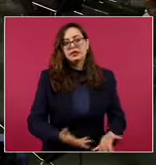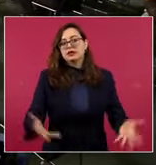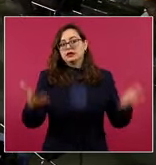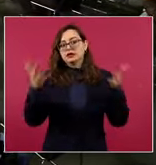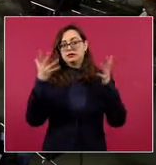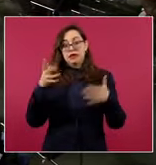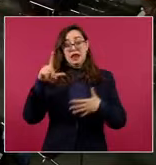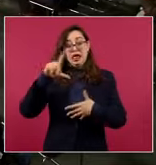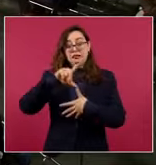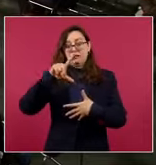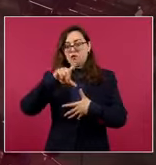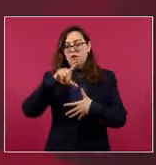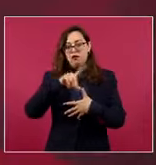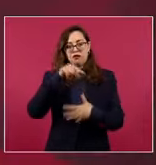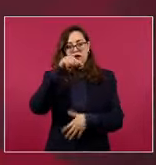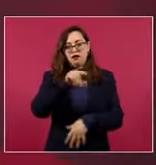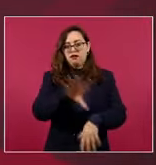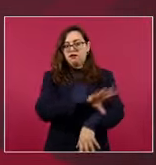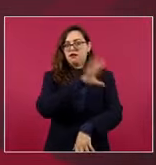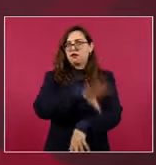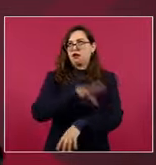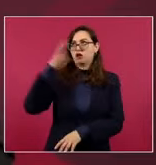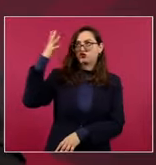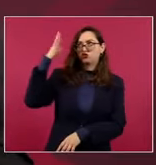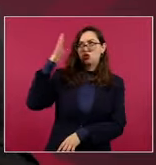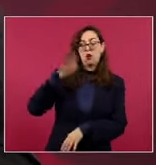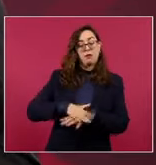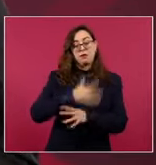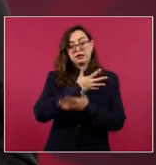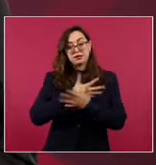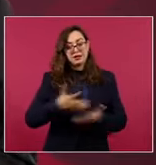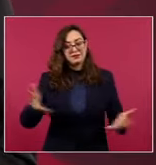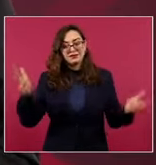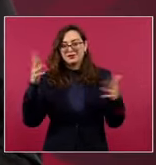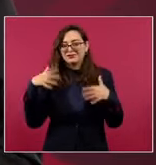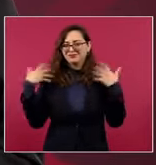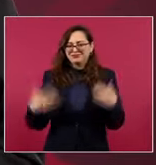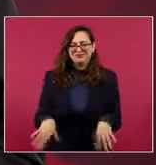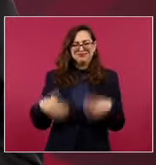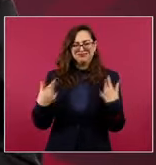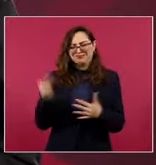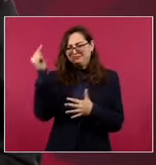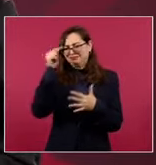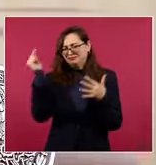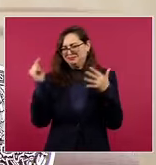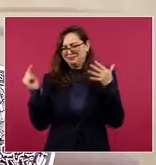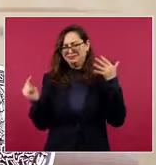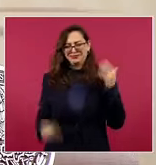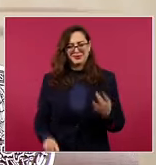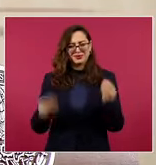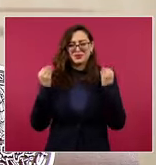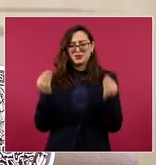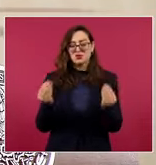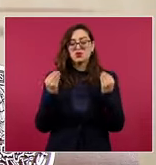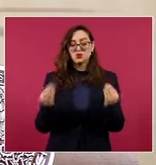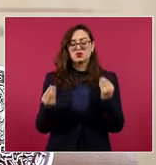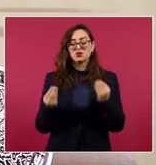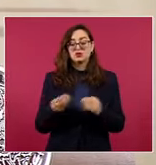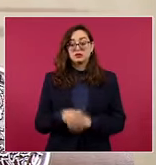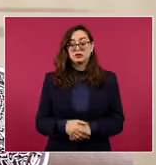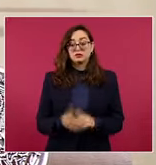América Latina, que se está haciendo en Puerto Peñasco. En fin, tenemos muchas cosas. A ver si